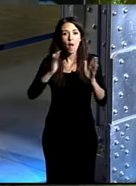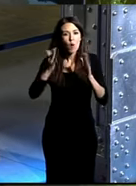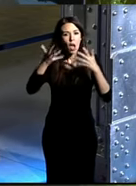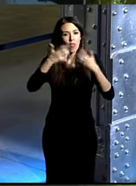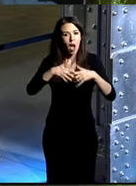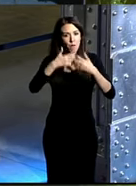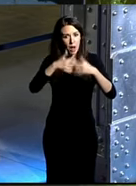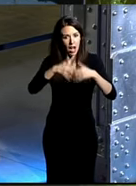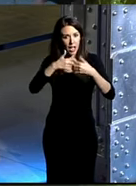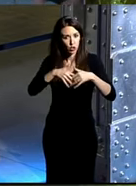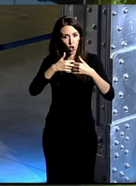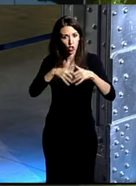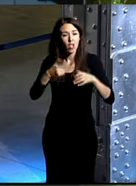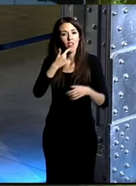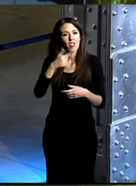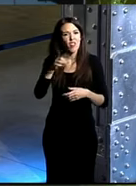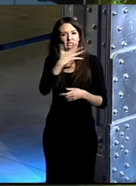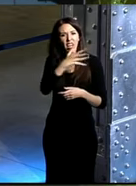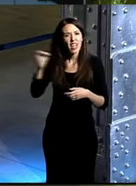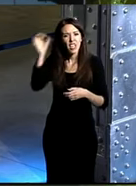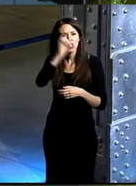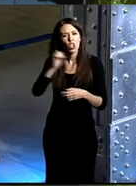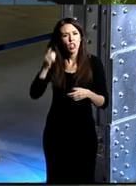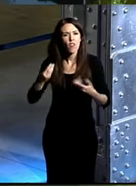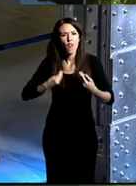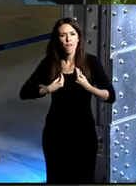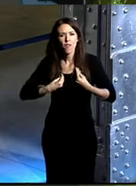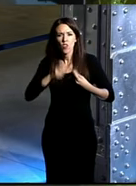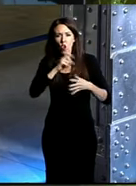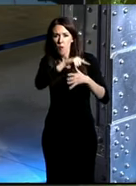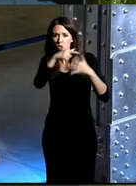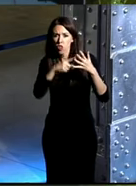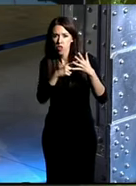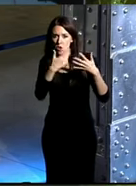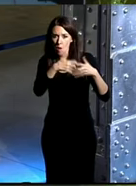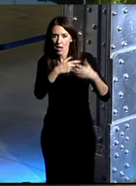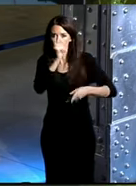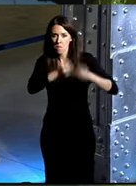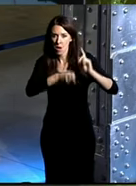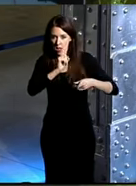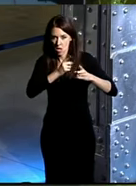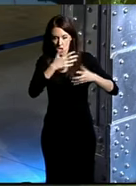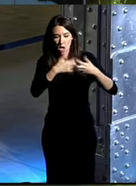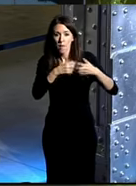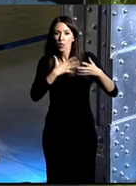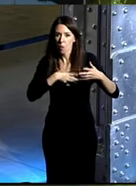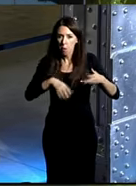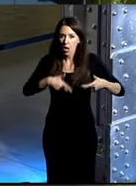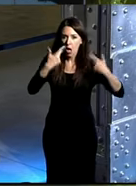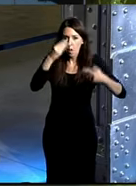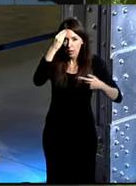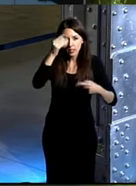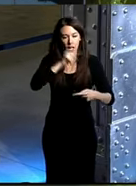Diot. Diot dice que en los últimos 500 años hemos vivido a la sombra de 5 aparatos. Los aparatos nos permiten pensar, nos